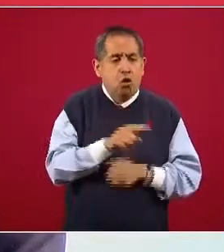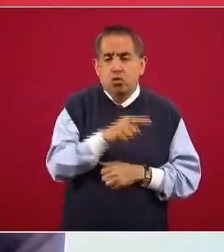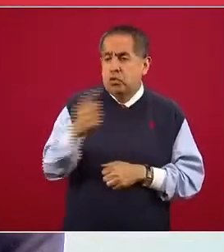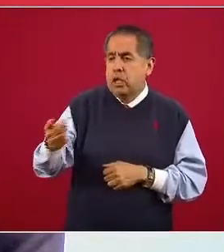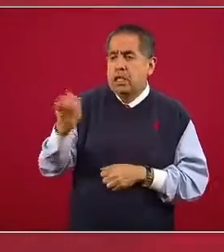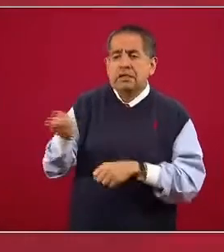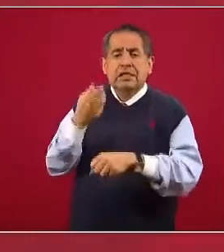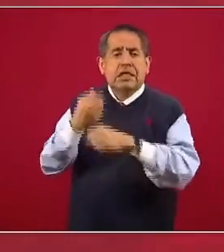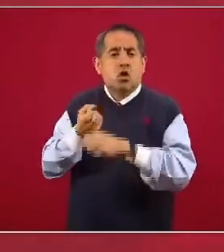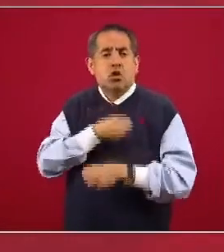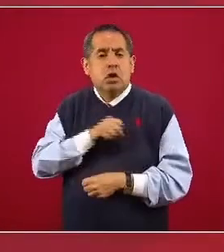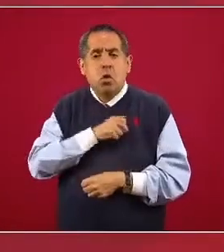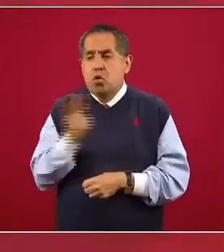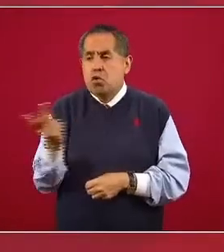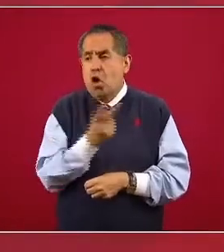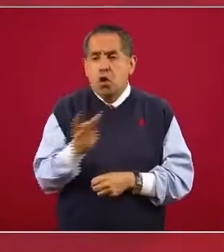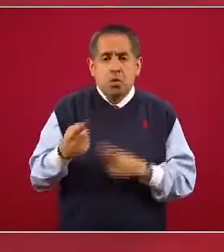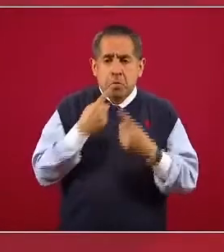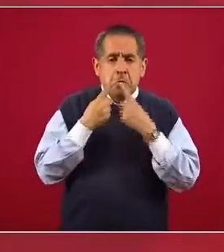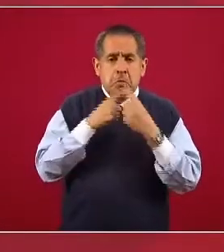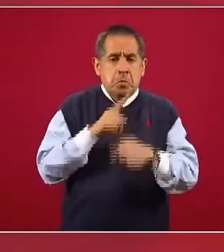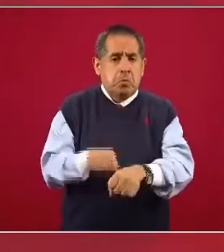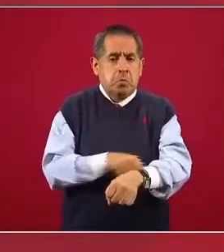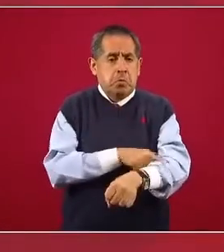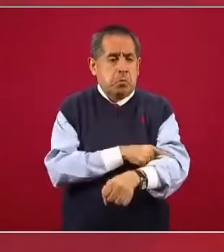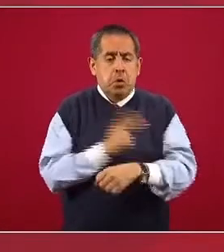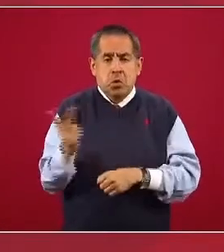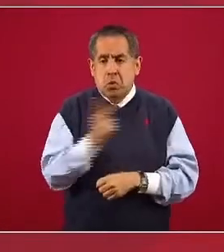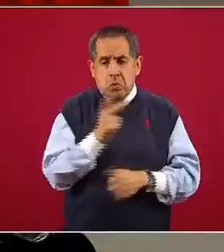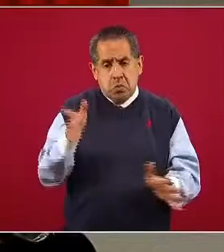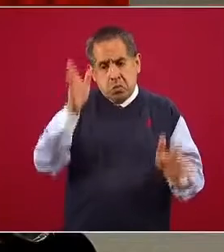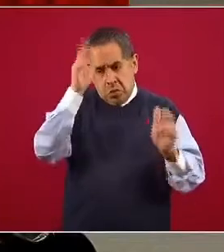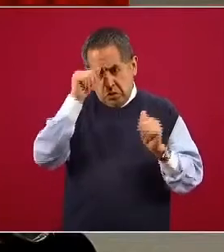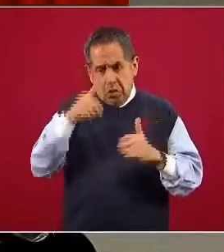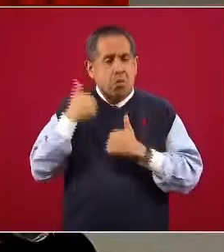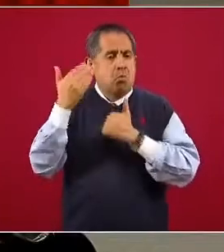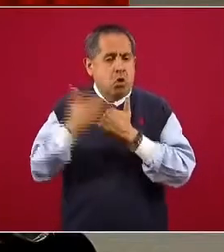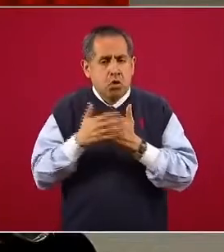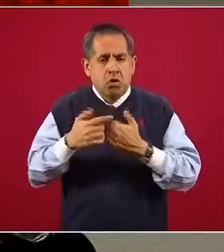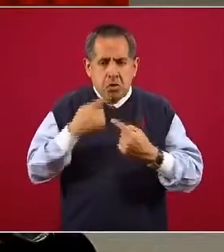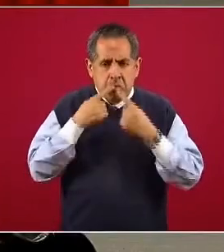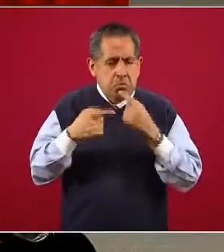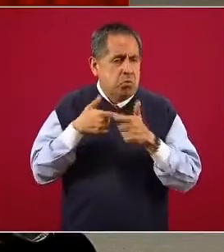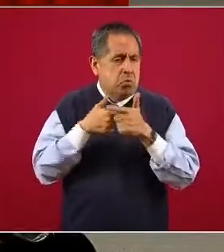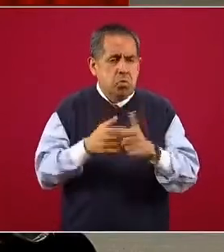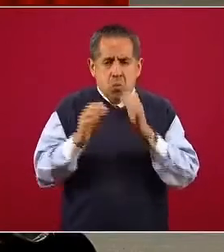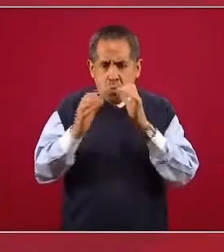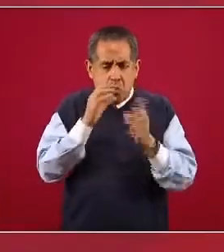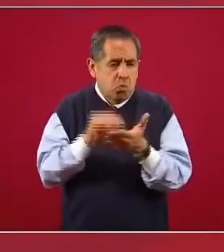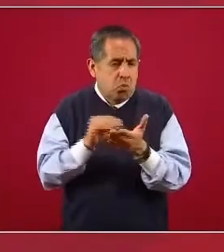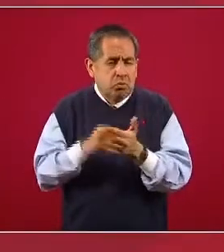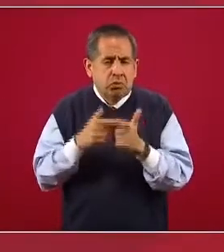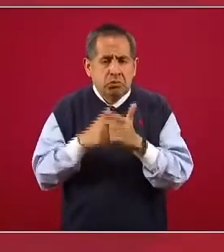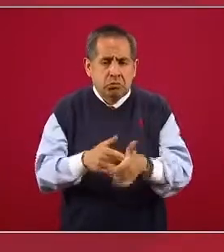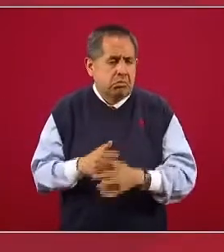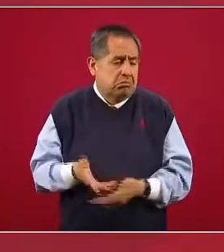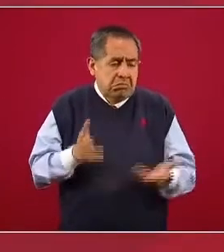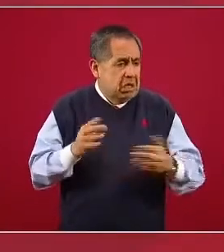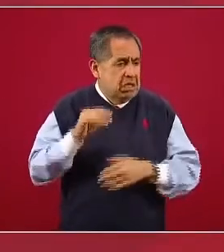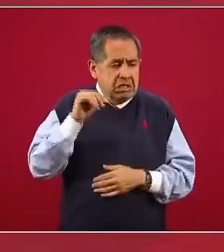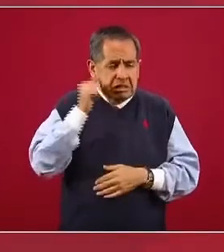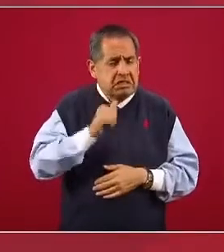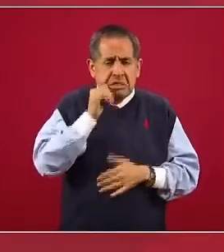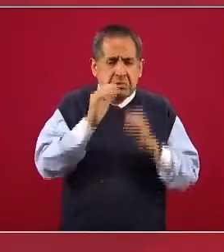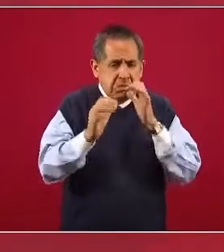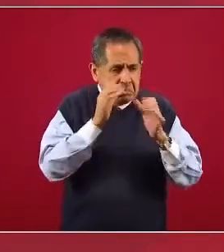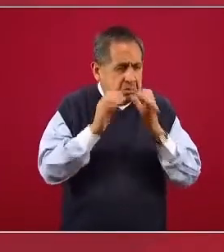el secretario de Salud y se acordaron los mecanismos de continuar este diálogo. Entonces siempre hay diálogo, no